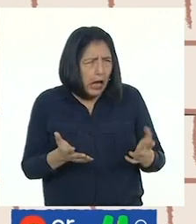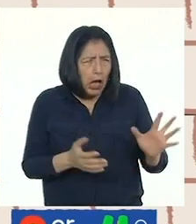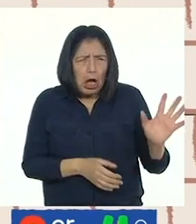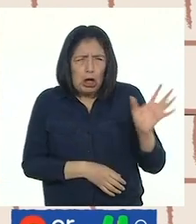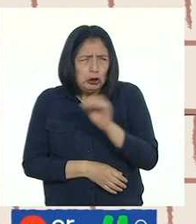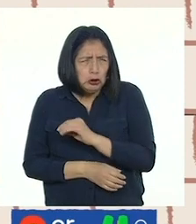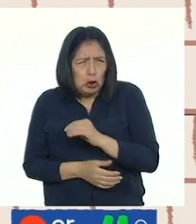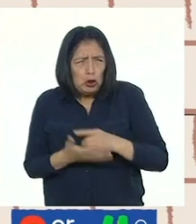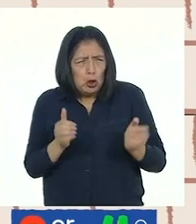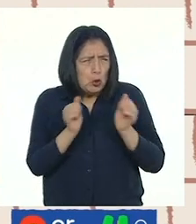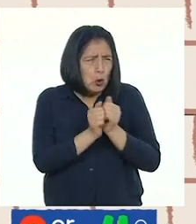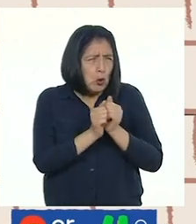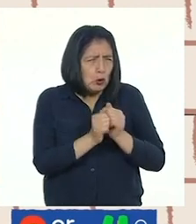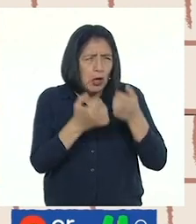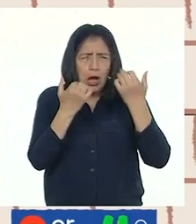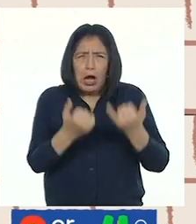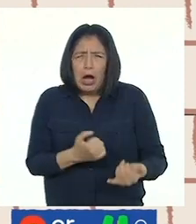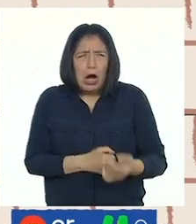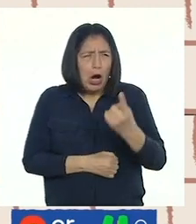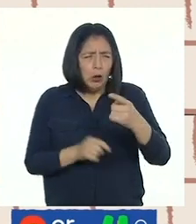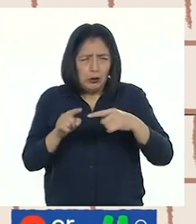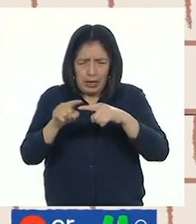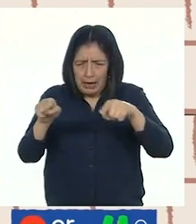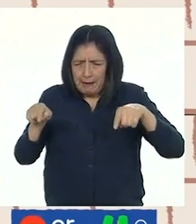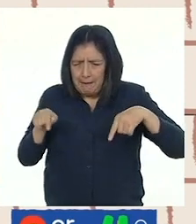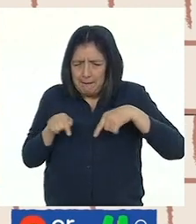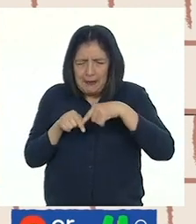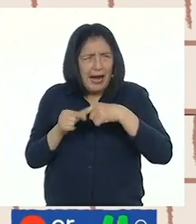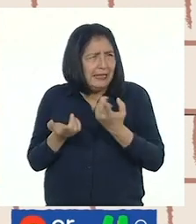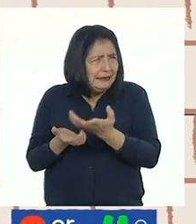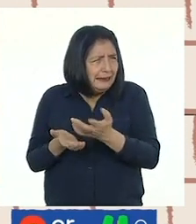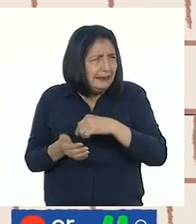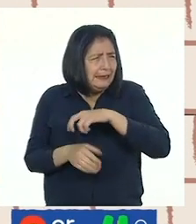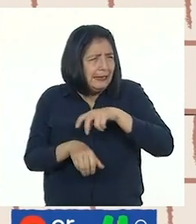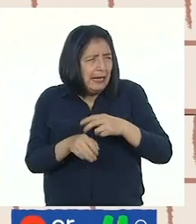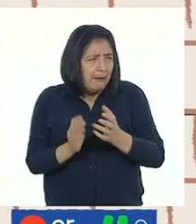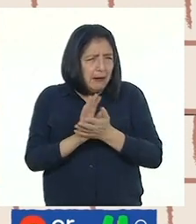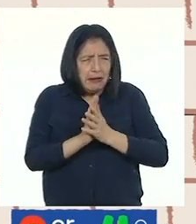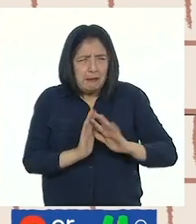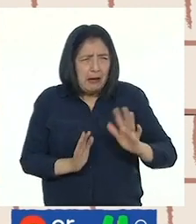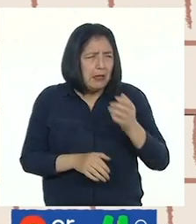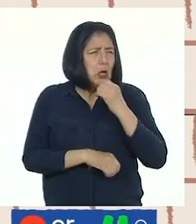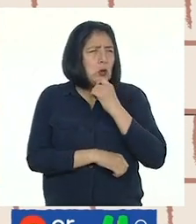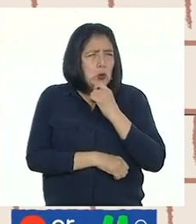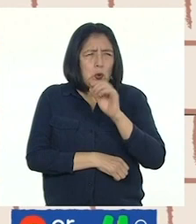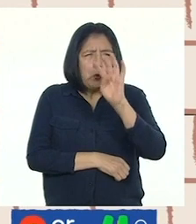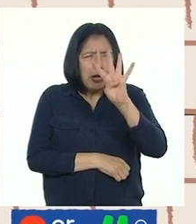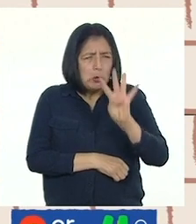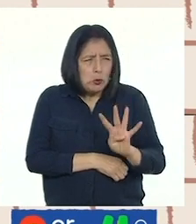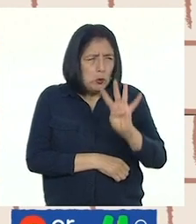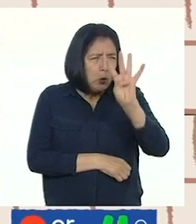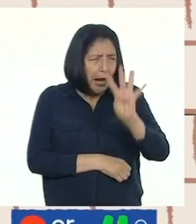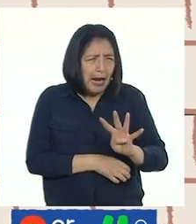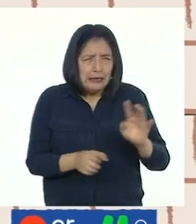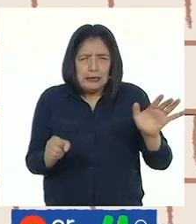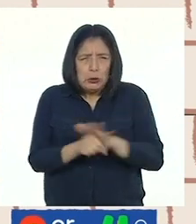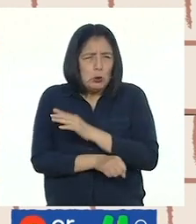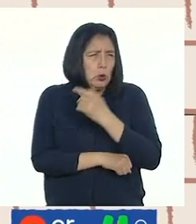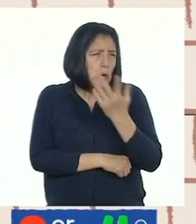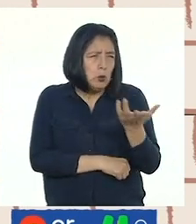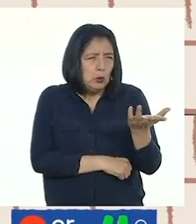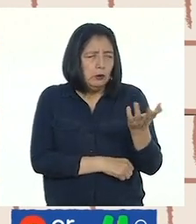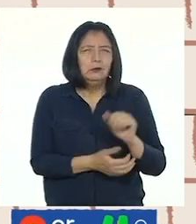las porciones juntas ahora son el pastel de la paz completo? ¿Cuatro cuartos es el